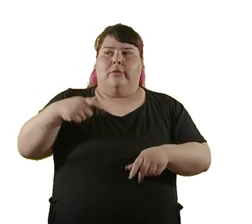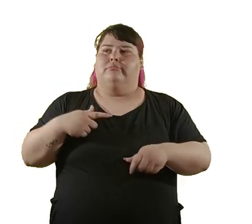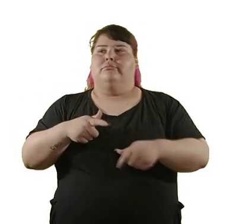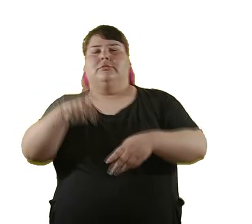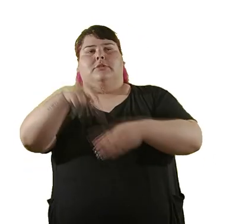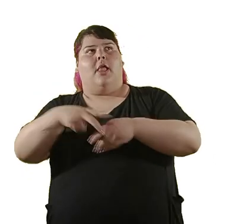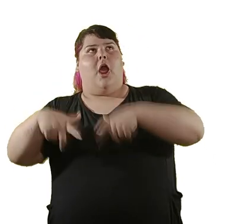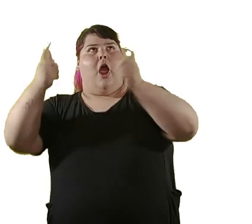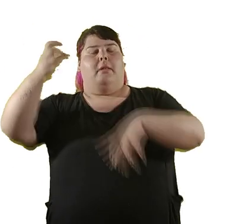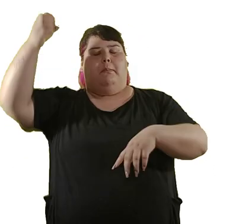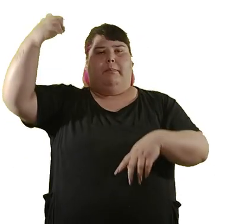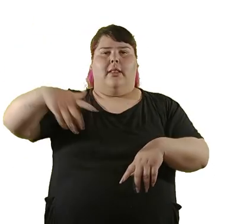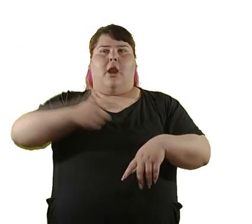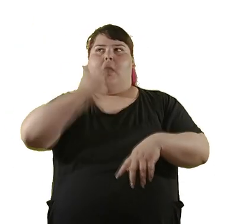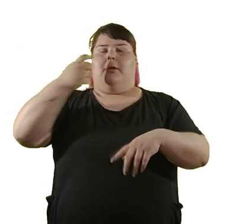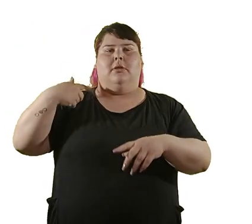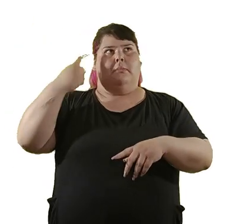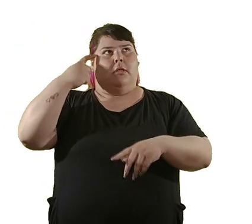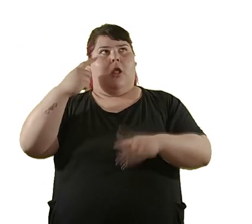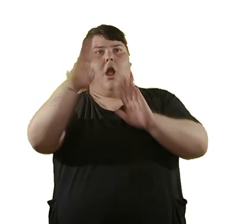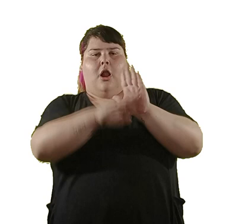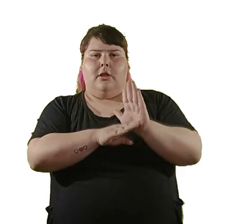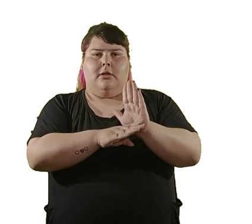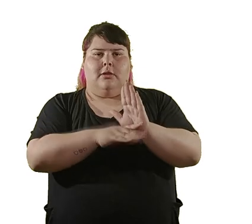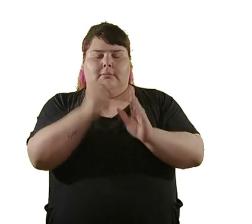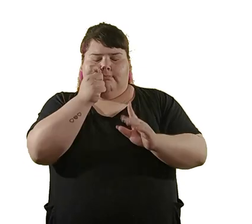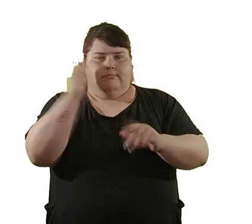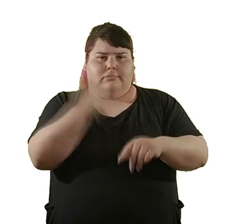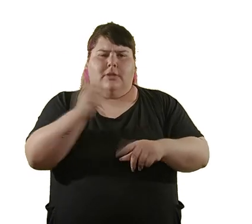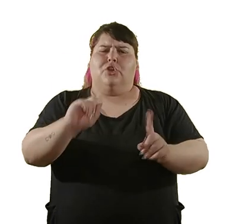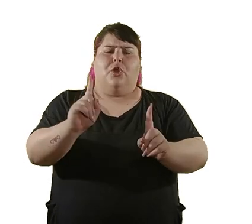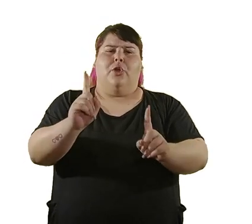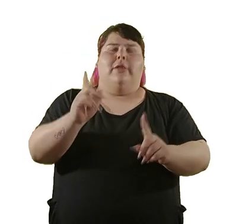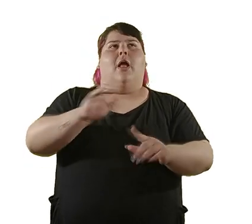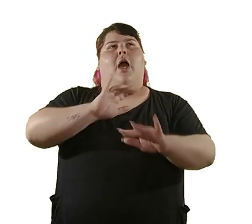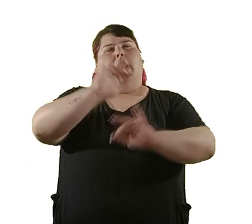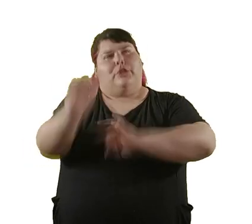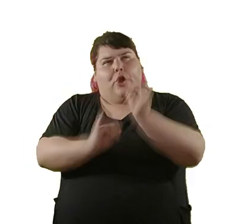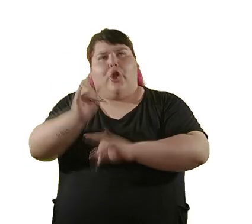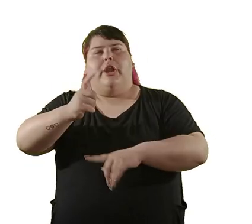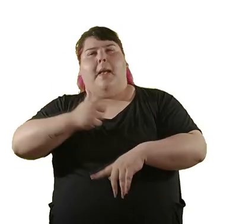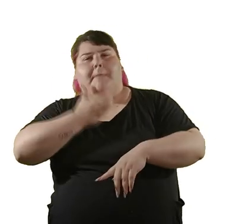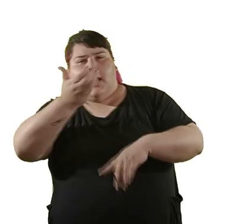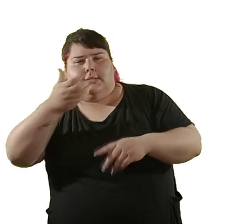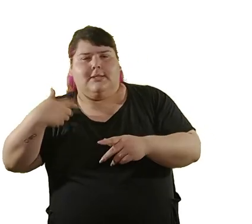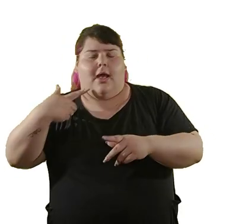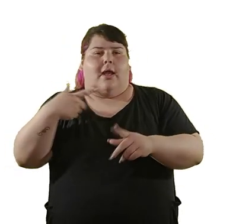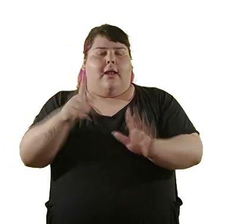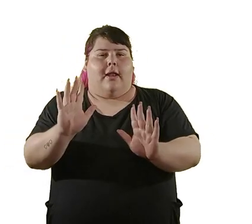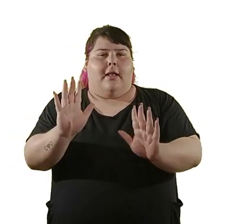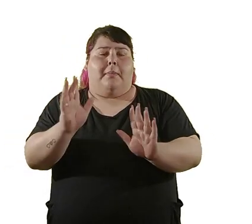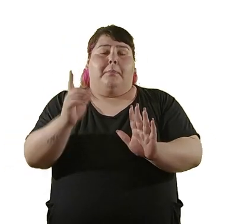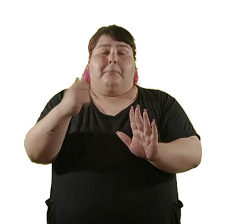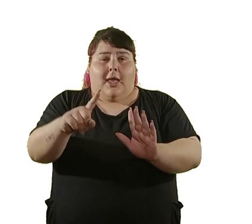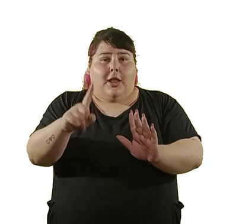levantó y dijo, estas son mis leyes. No, no pasó así. Por más que esté esta historia de la manzana y de la genialidad de Newton y demás,